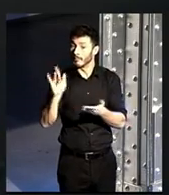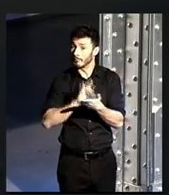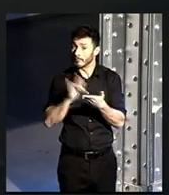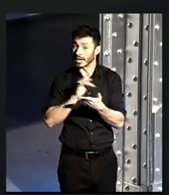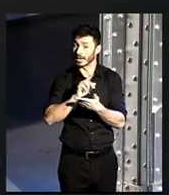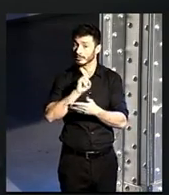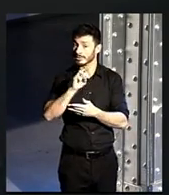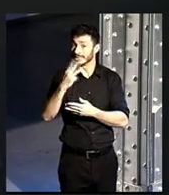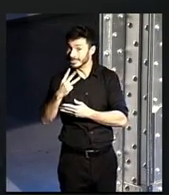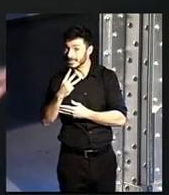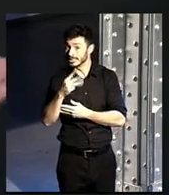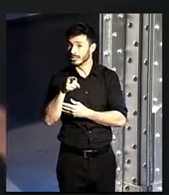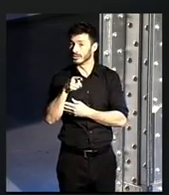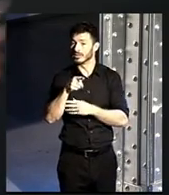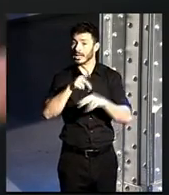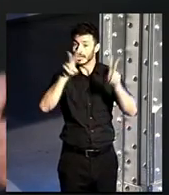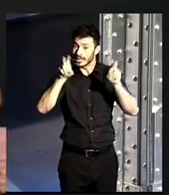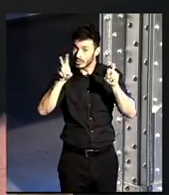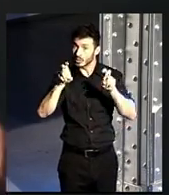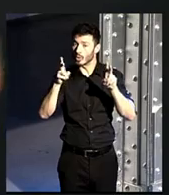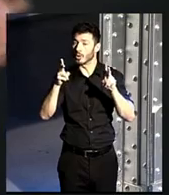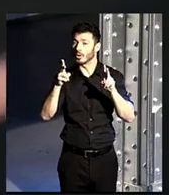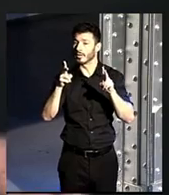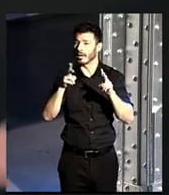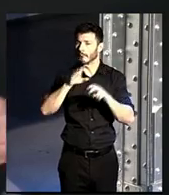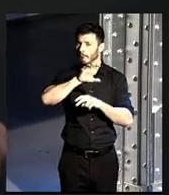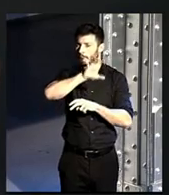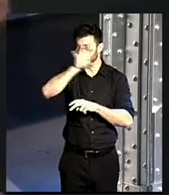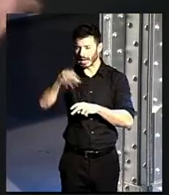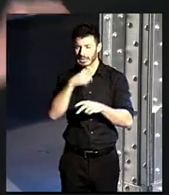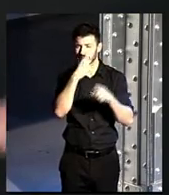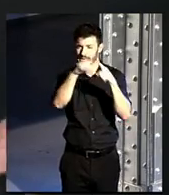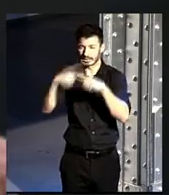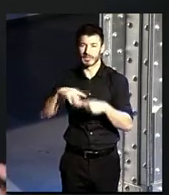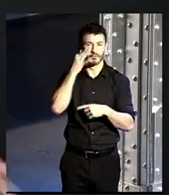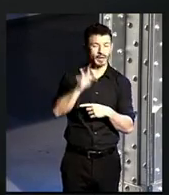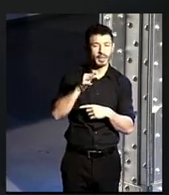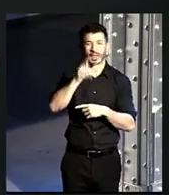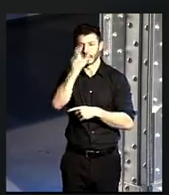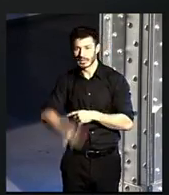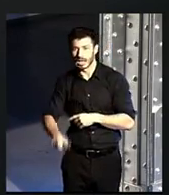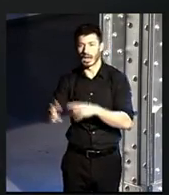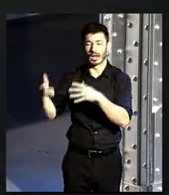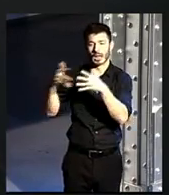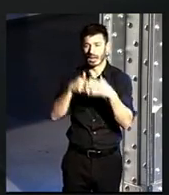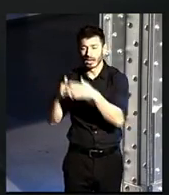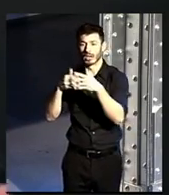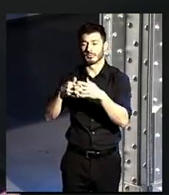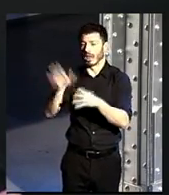solamente títulos de artículos de varios países, Francia, Italia, Estados Unidos, Europa en